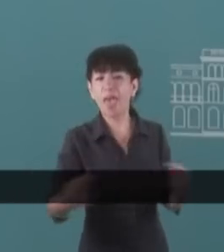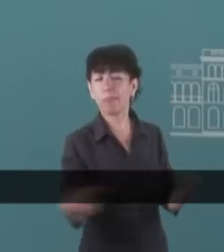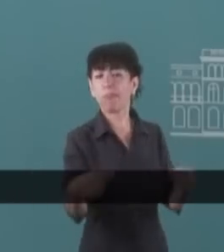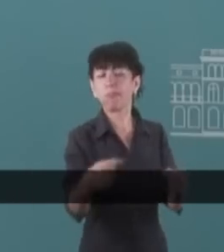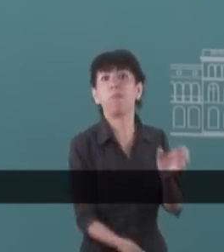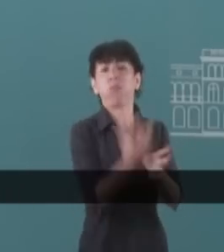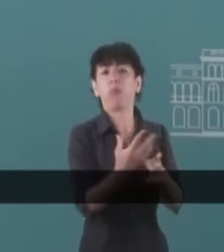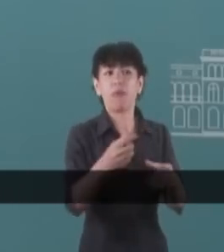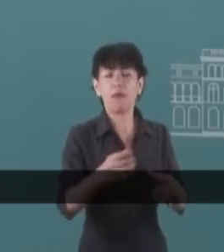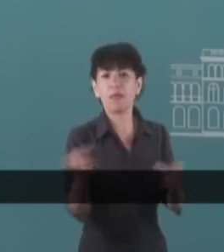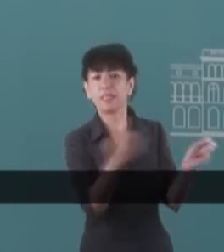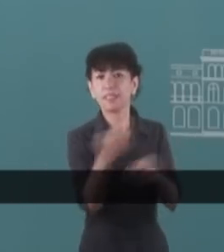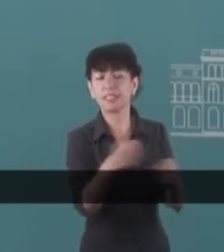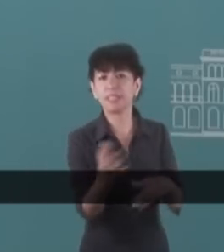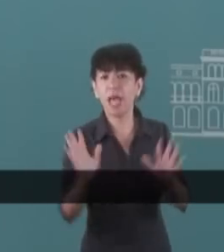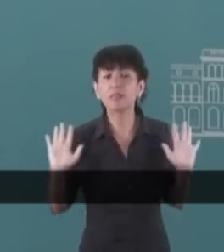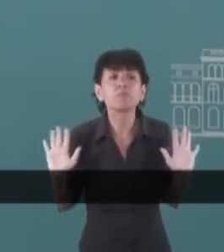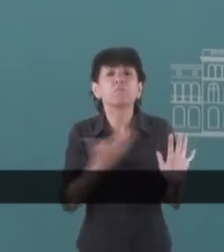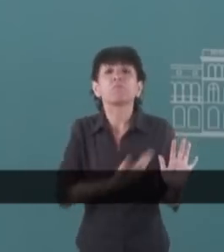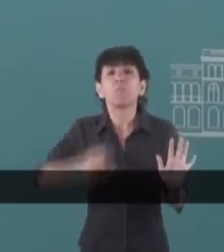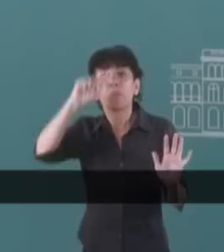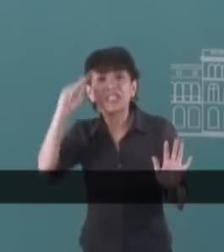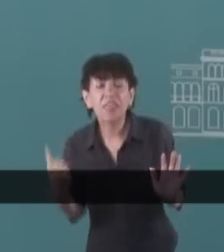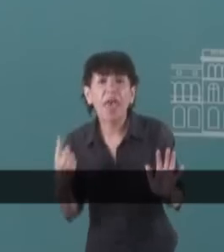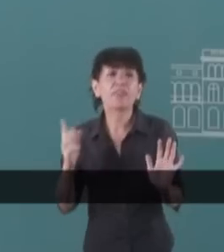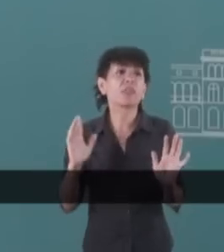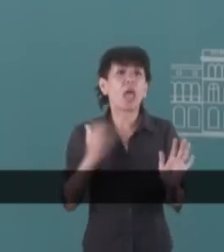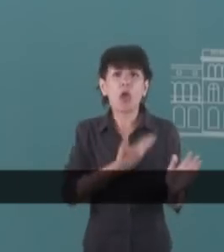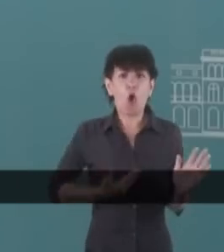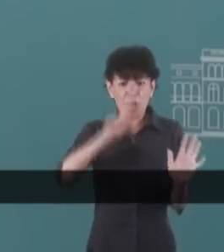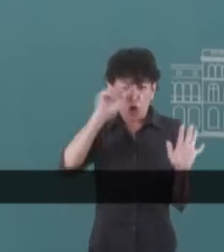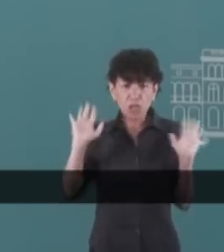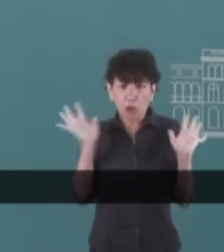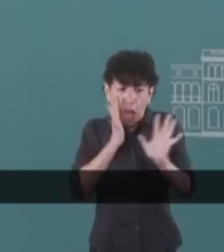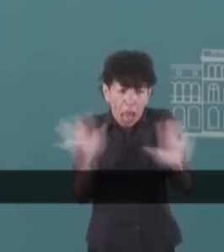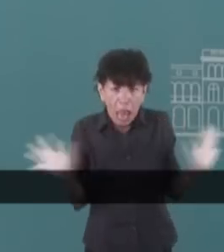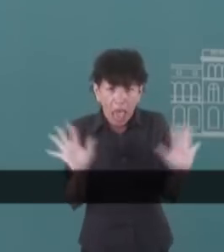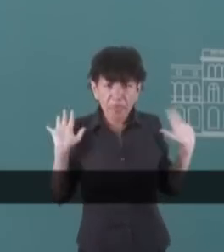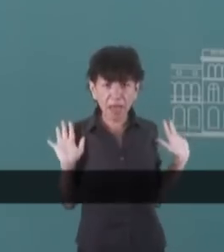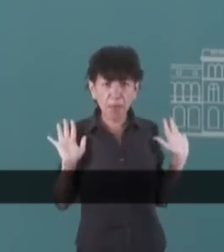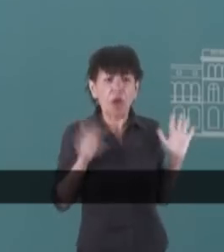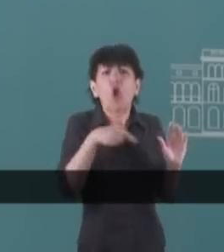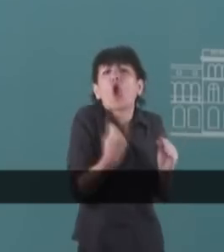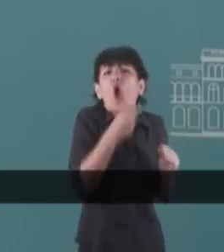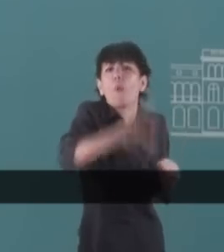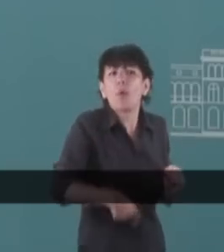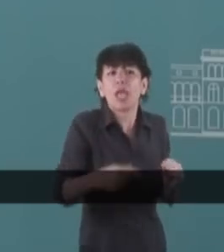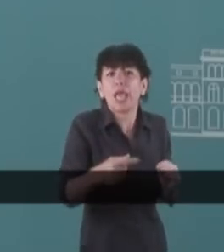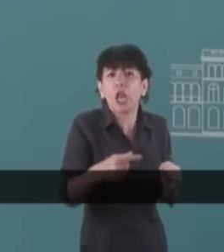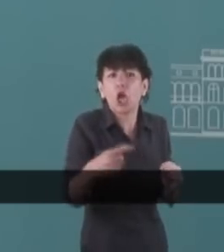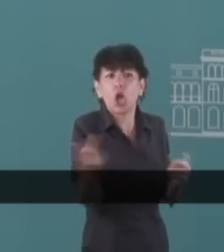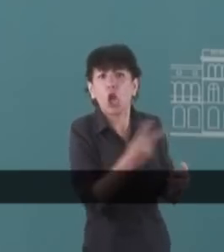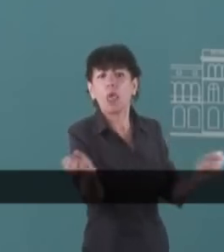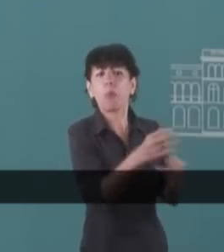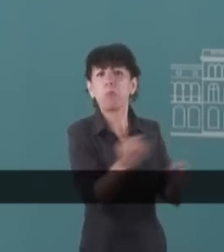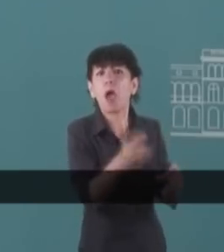de Cambiemos. Así que ni el presidente ni el gobierno de la Nación tienen absolutamente nada que ver con la filtración de esos chats. Deberán